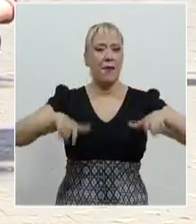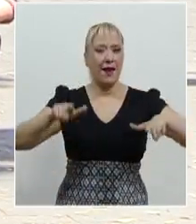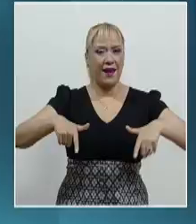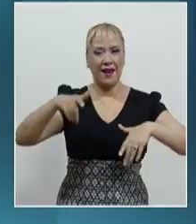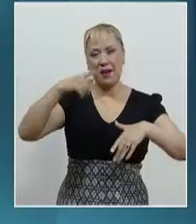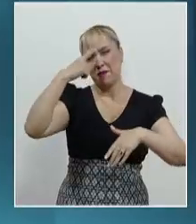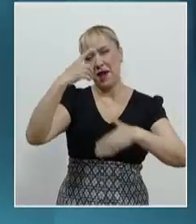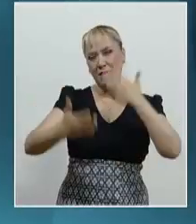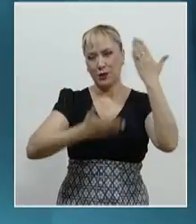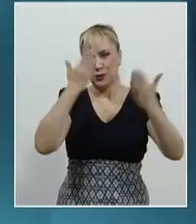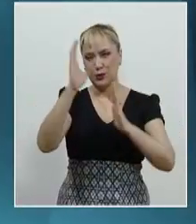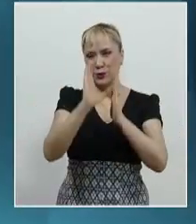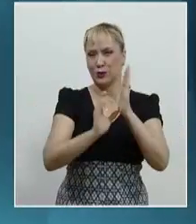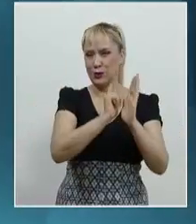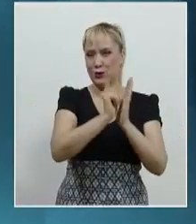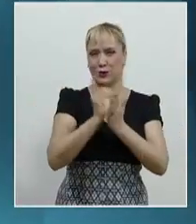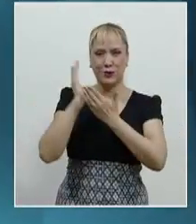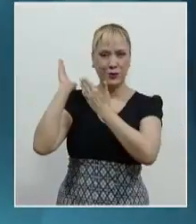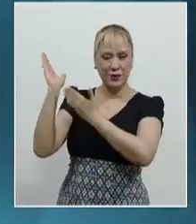Estudios Constitucionales,